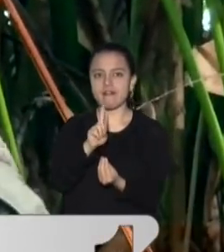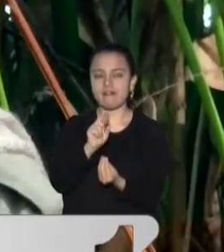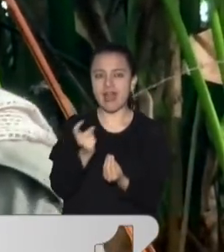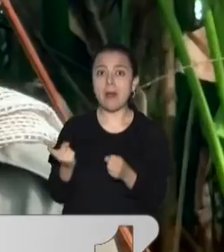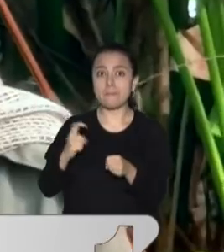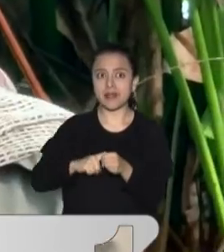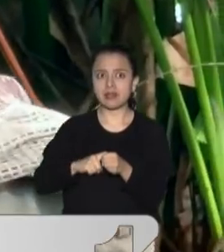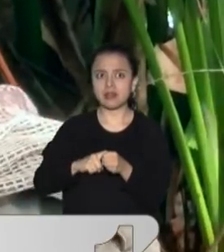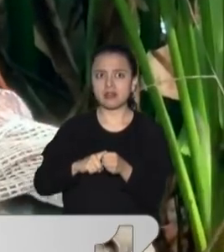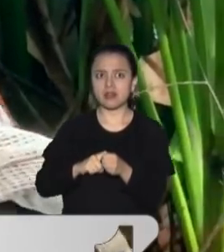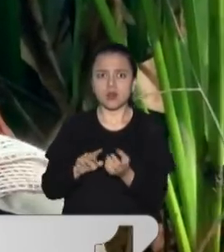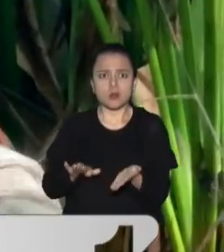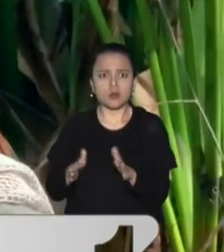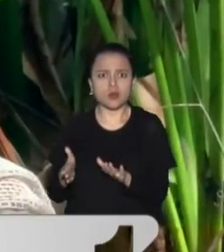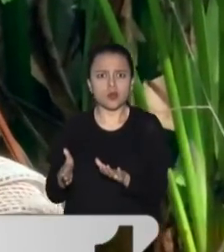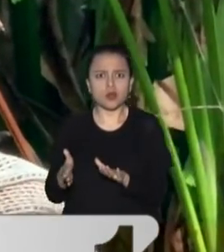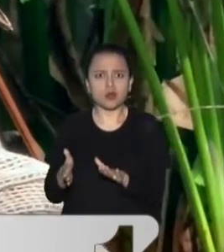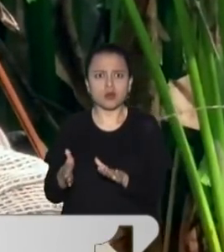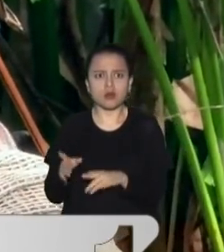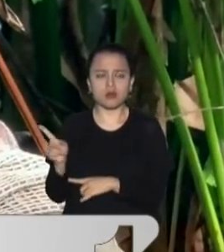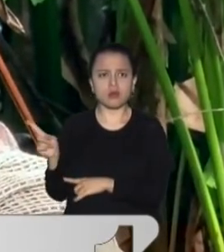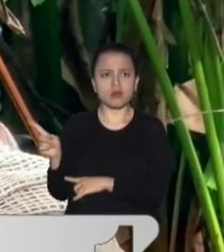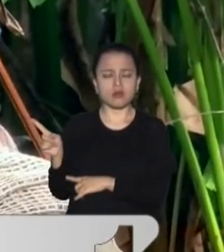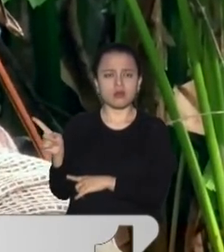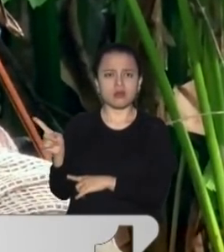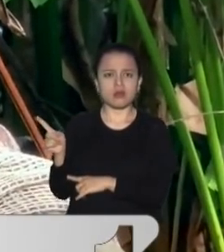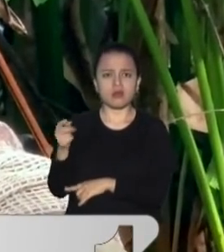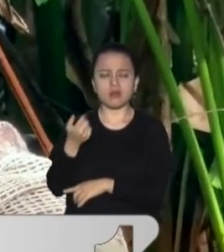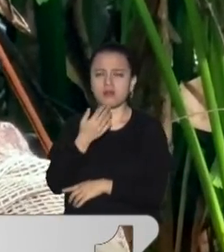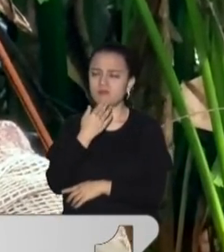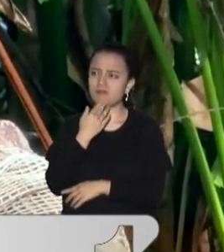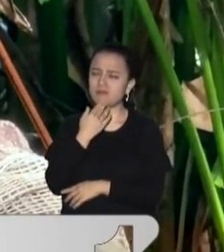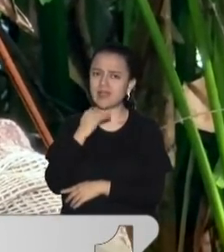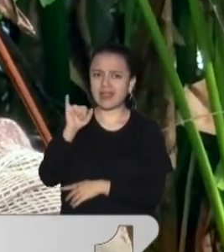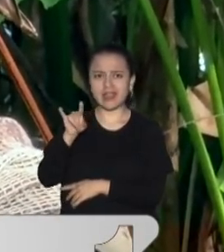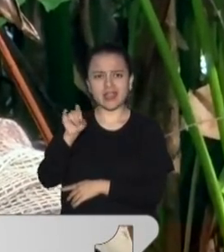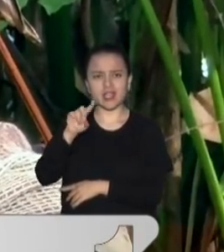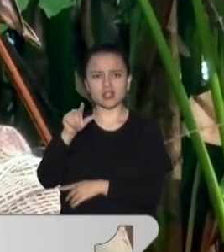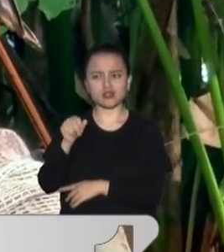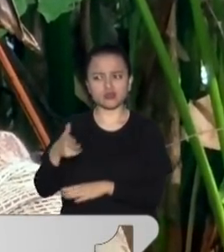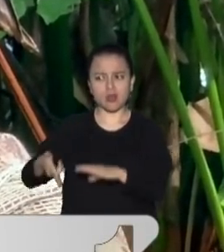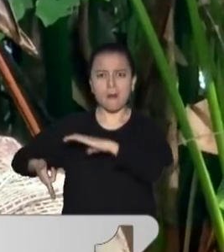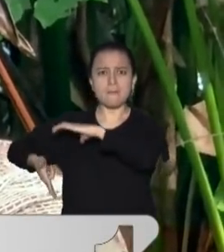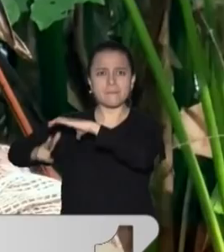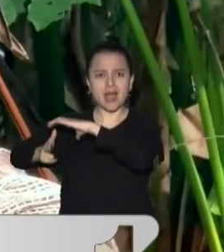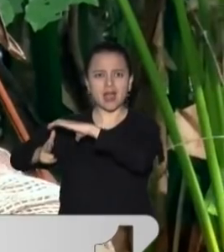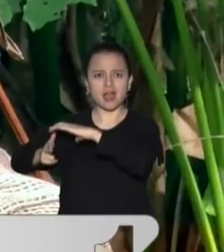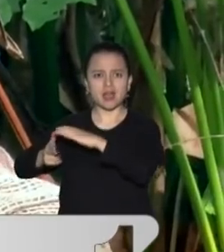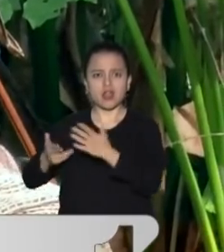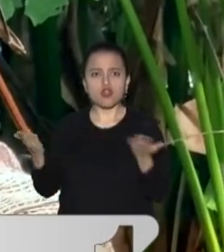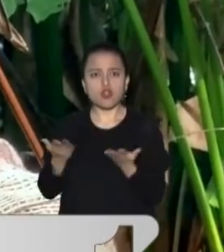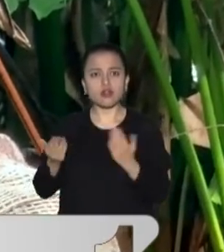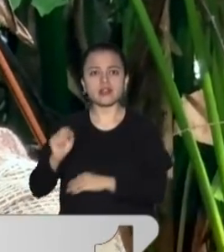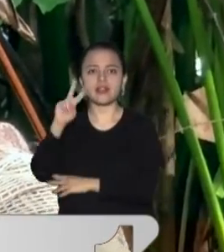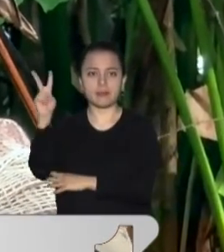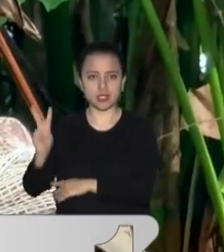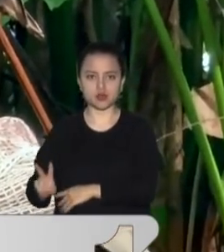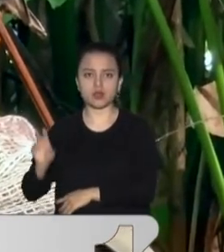confirmarse cómo sucedieron estos hechos. Lo que sí podemos confirmar es que Jesús Santrich fue abatido en